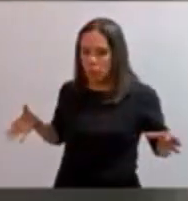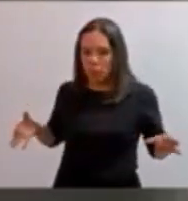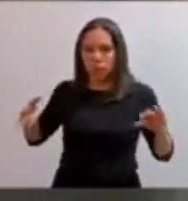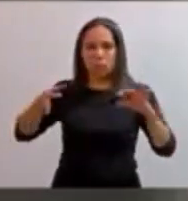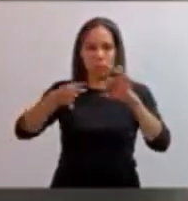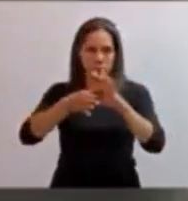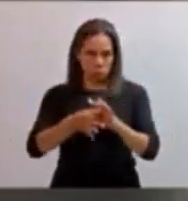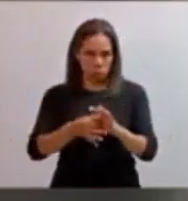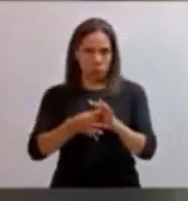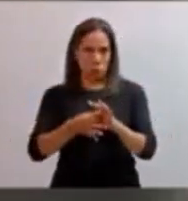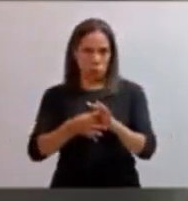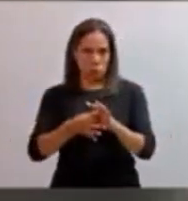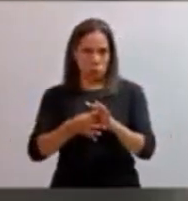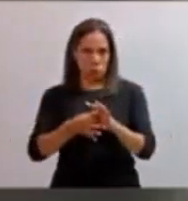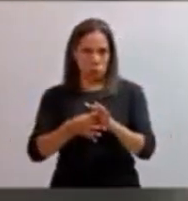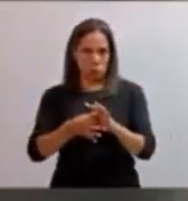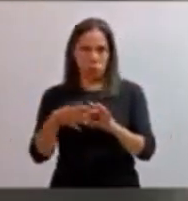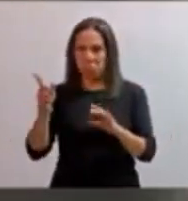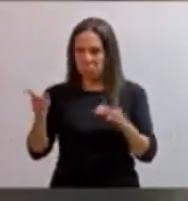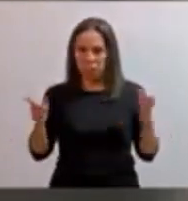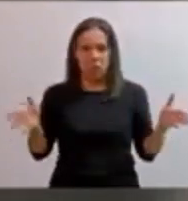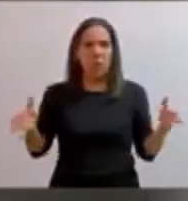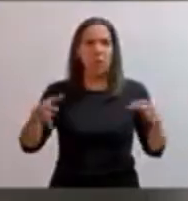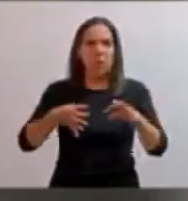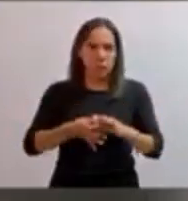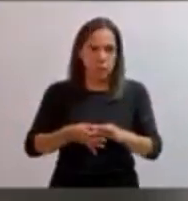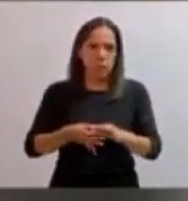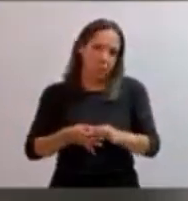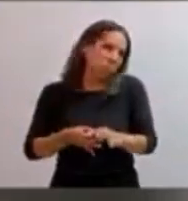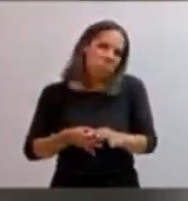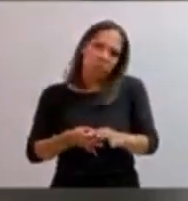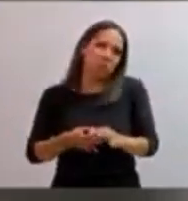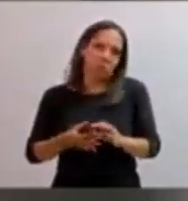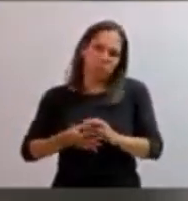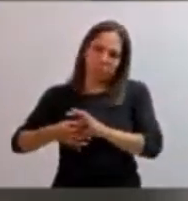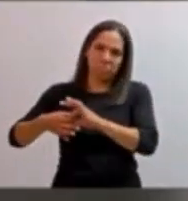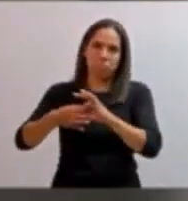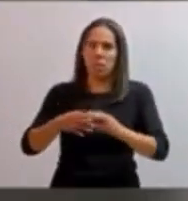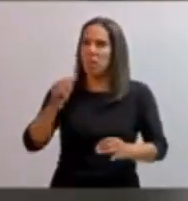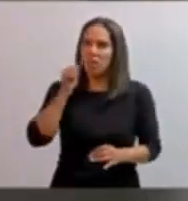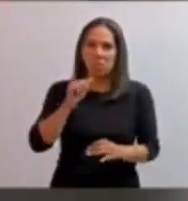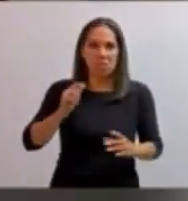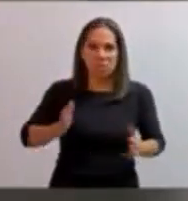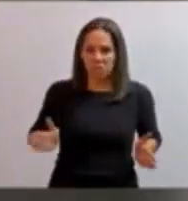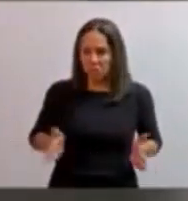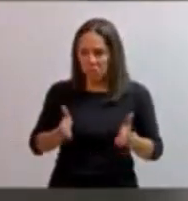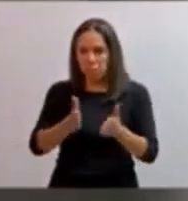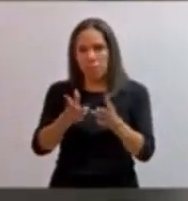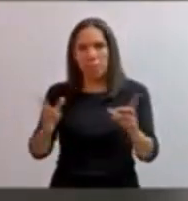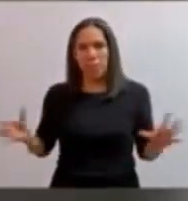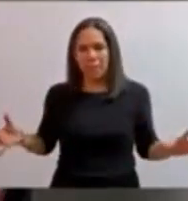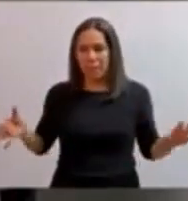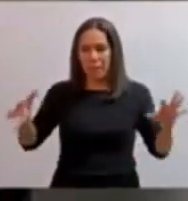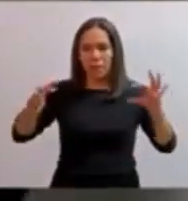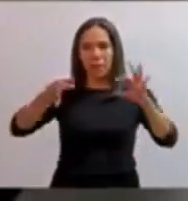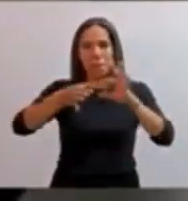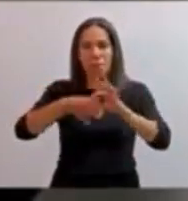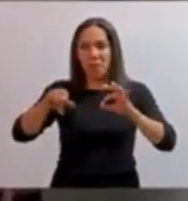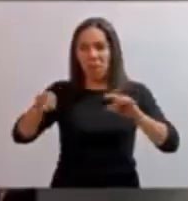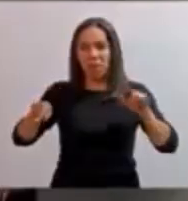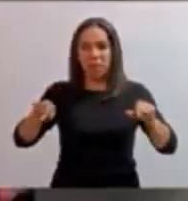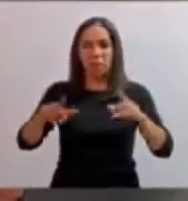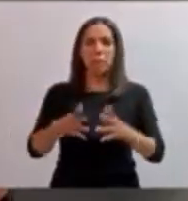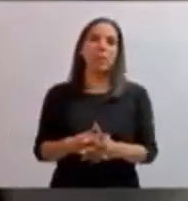es una relación mutua, ¿no? Una relación constante. Entonces, quizás la respuesta tan específica, si